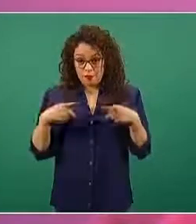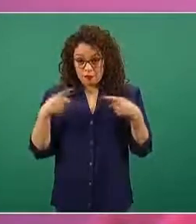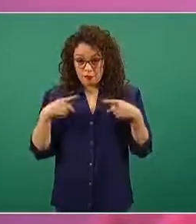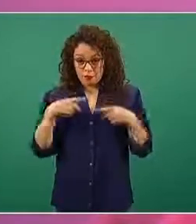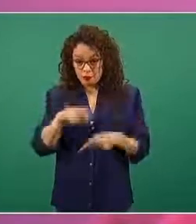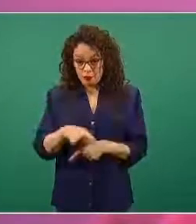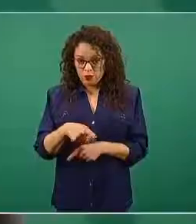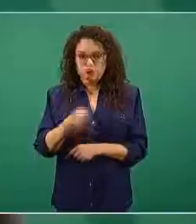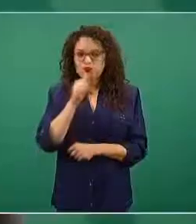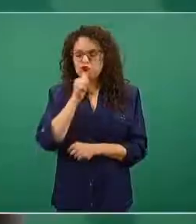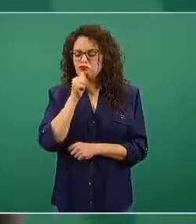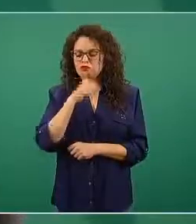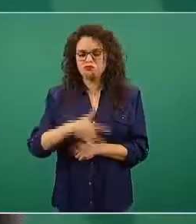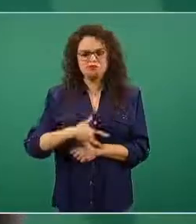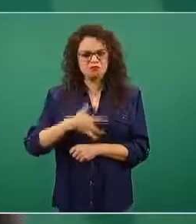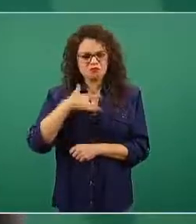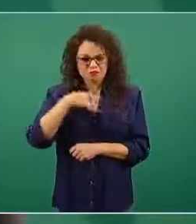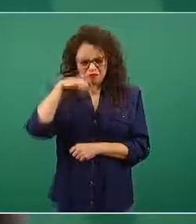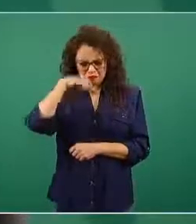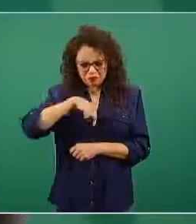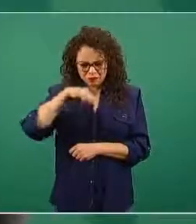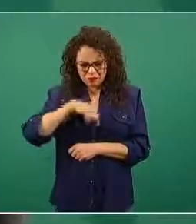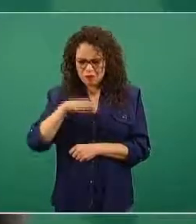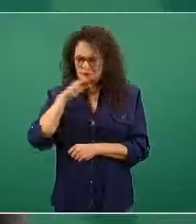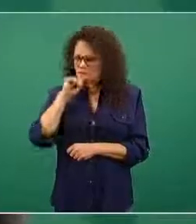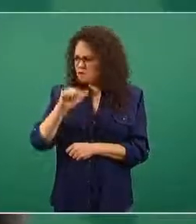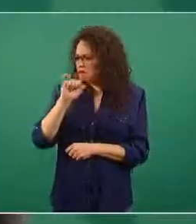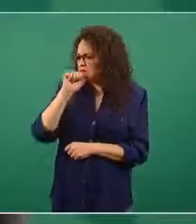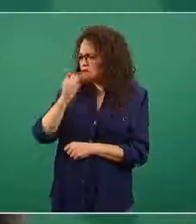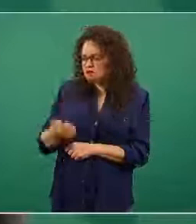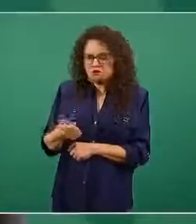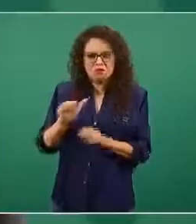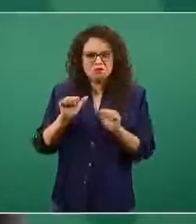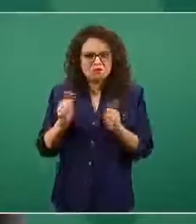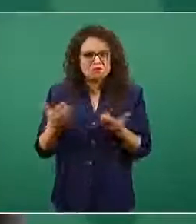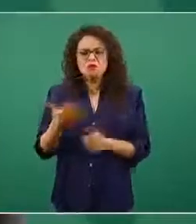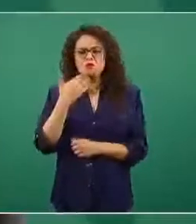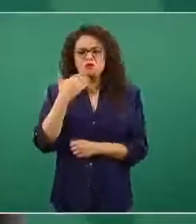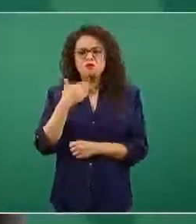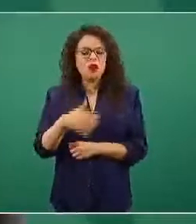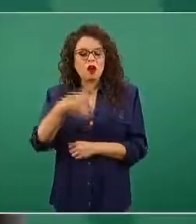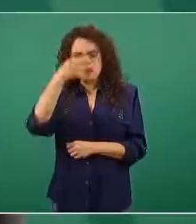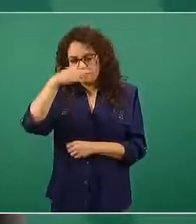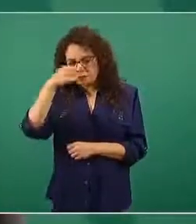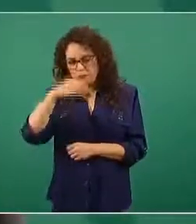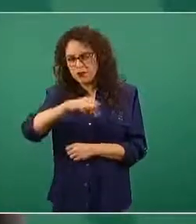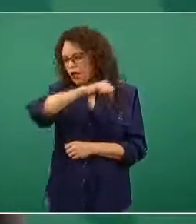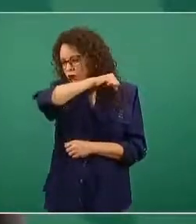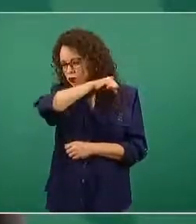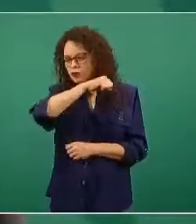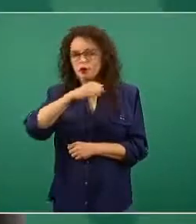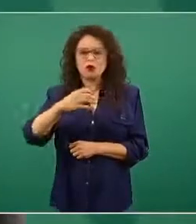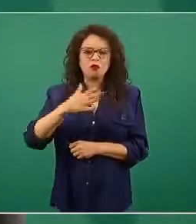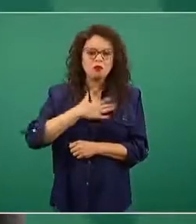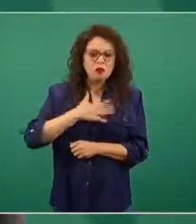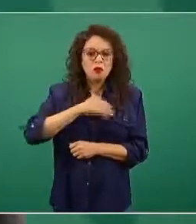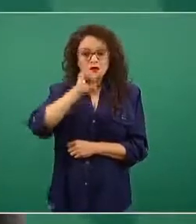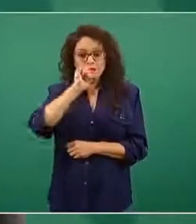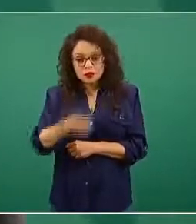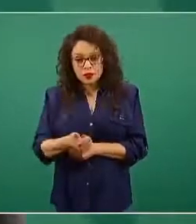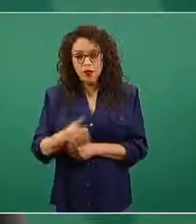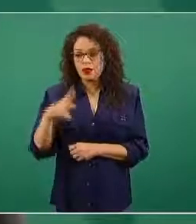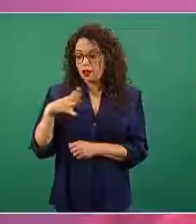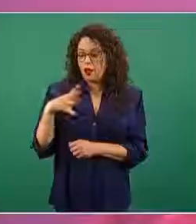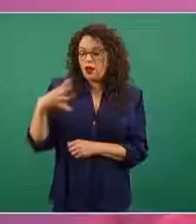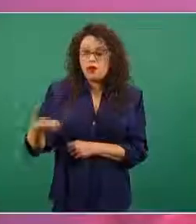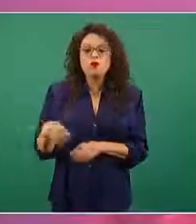decir, que todavía no tiene tos, estornudos, etcétera, pues bueno, la contagiosidad se dará precisamente